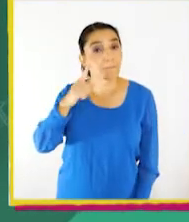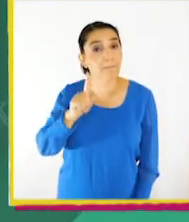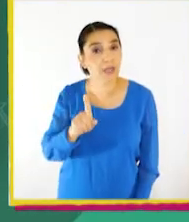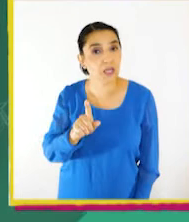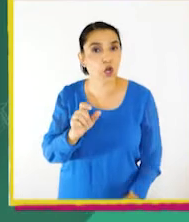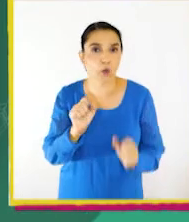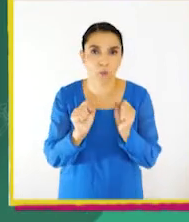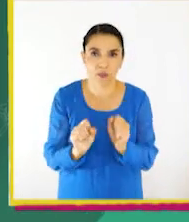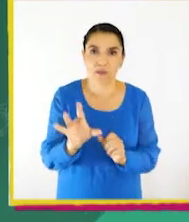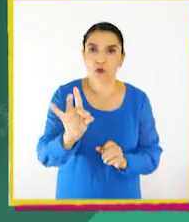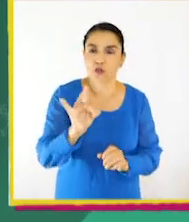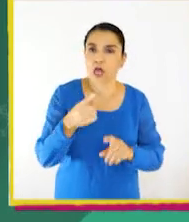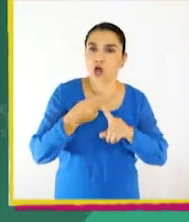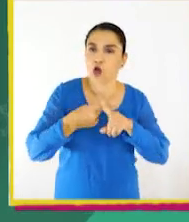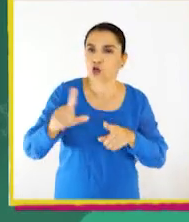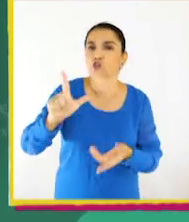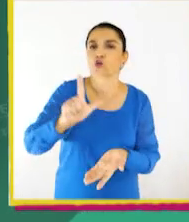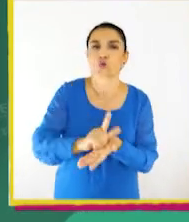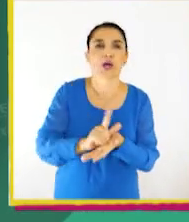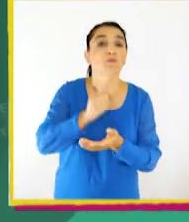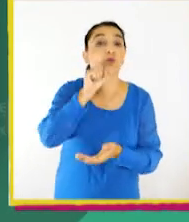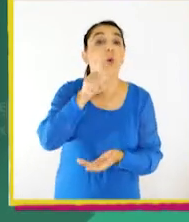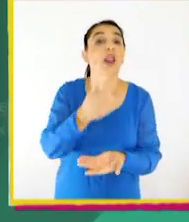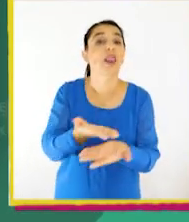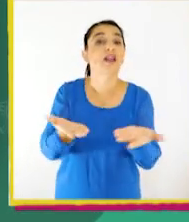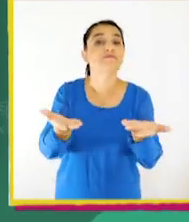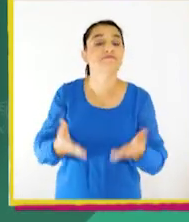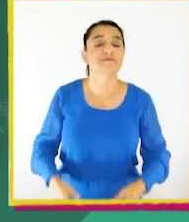Pero la podemos encontrar en otro lugar. ¿Cuál será?